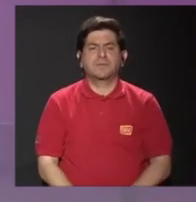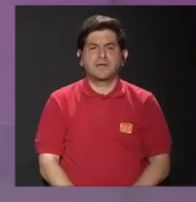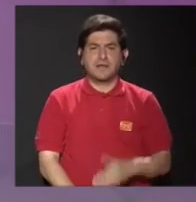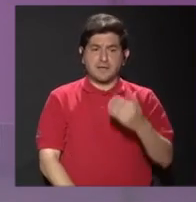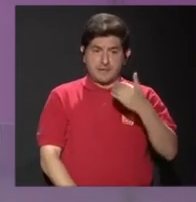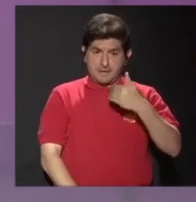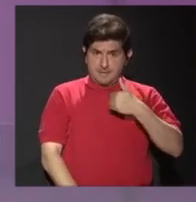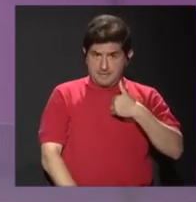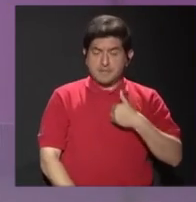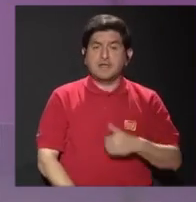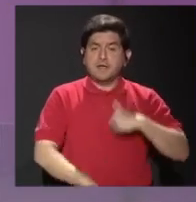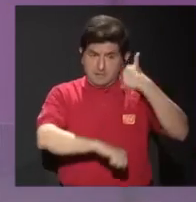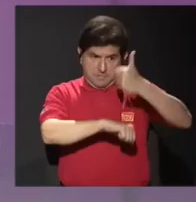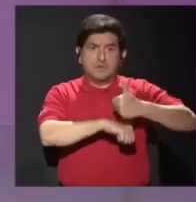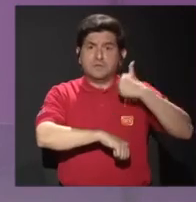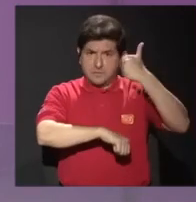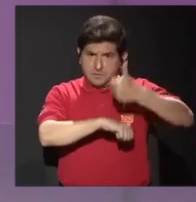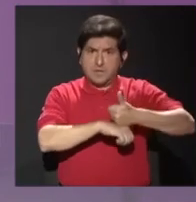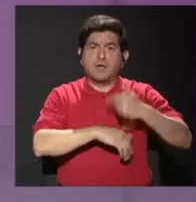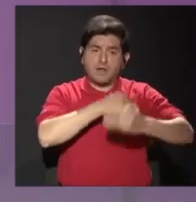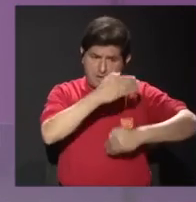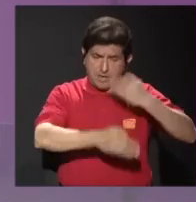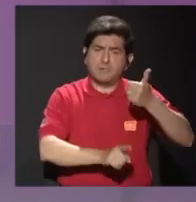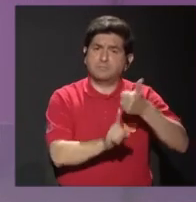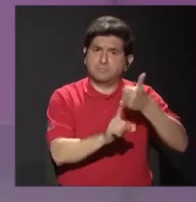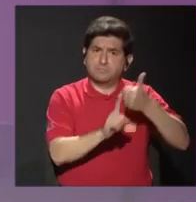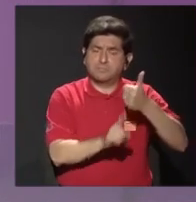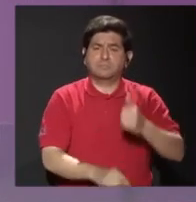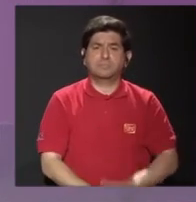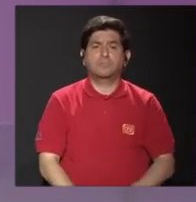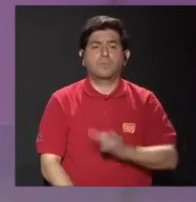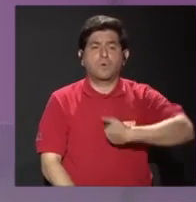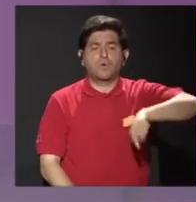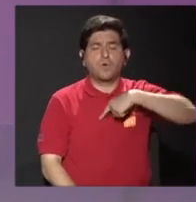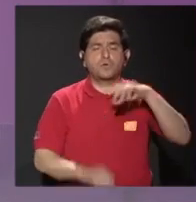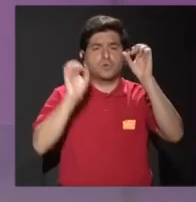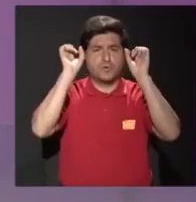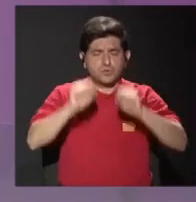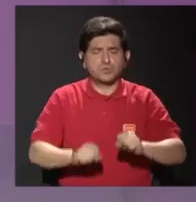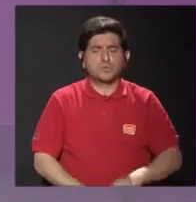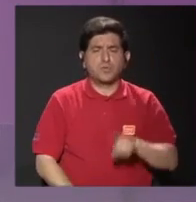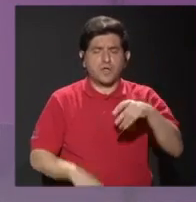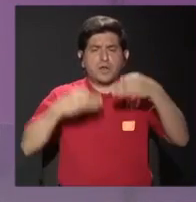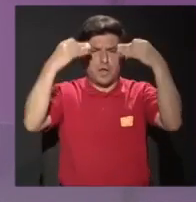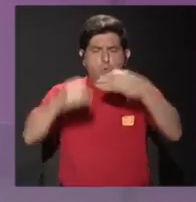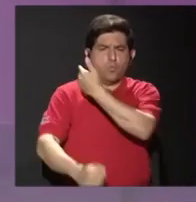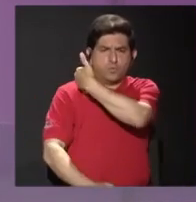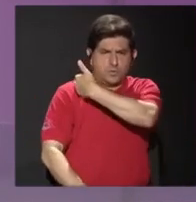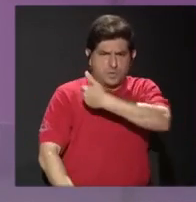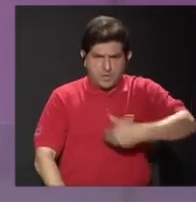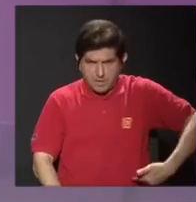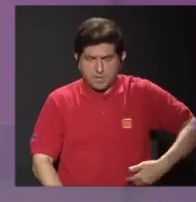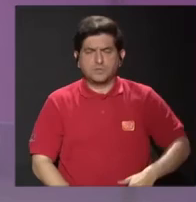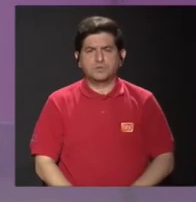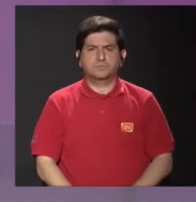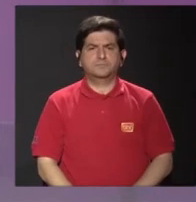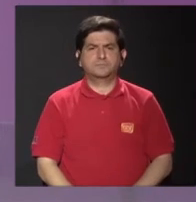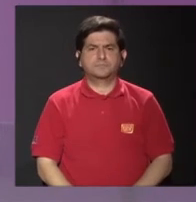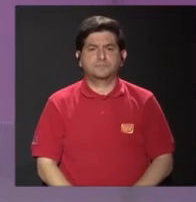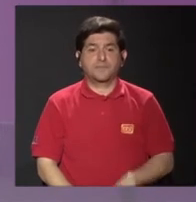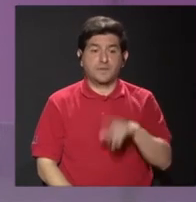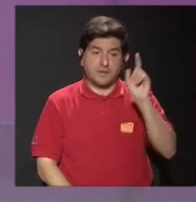ya estipulada en este mismo protocolo que esperamos a convertir en un solo decreto ejecutivo lo que precisamente